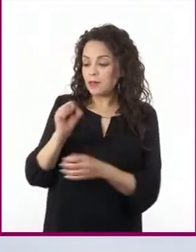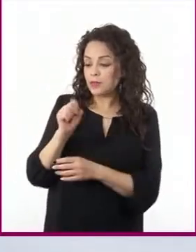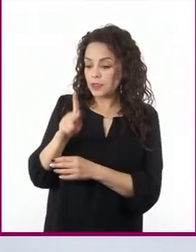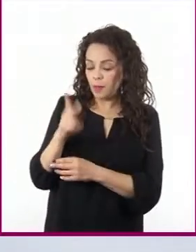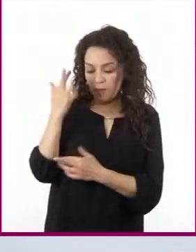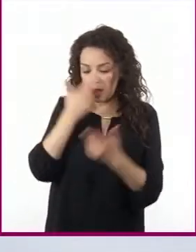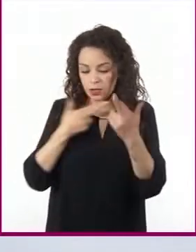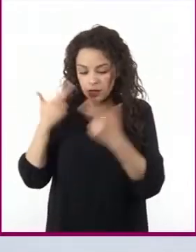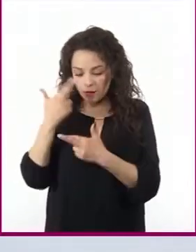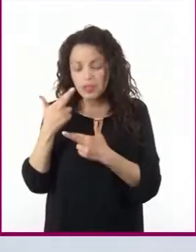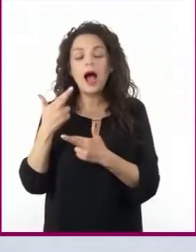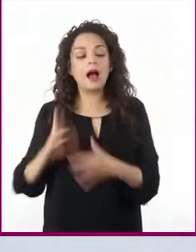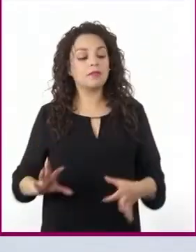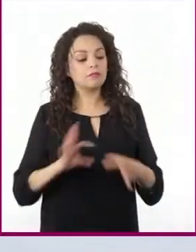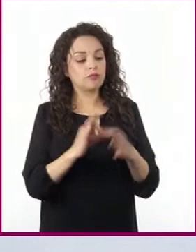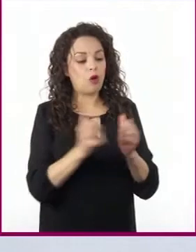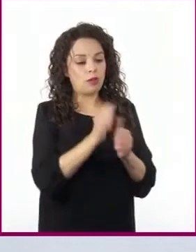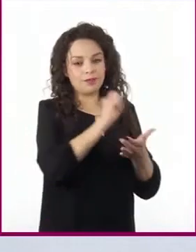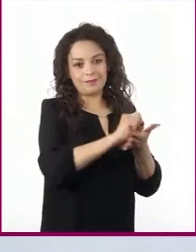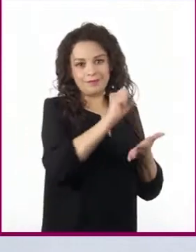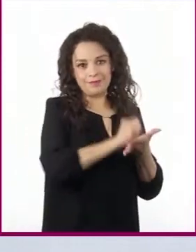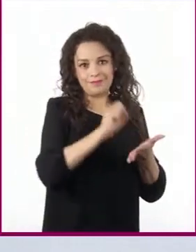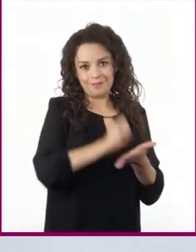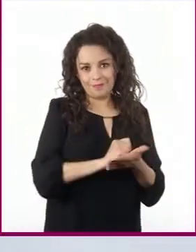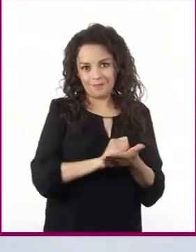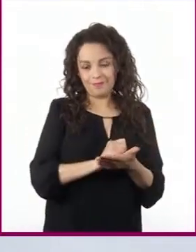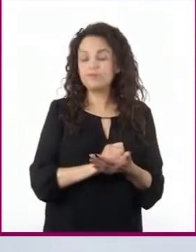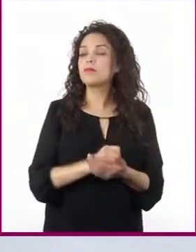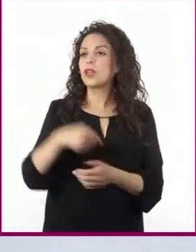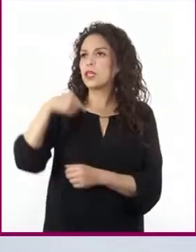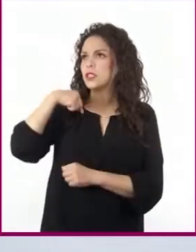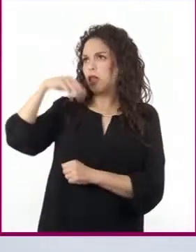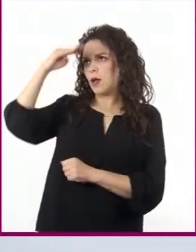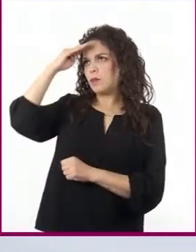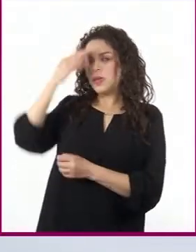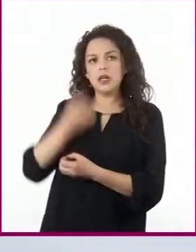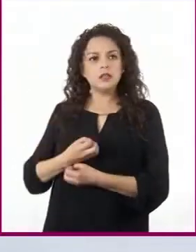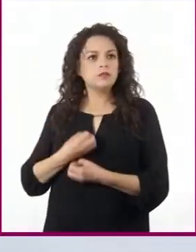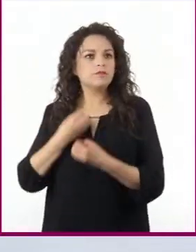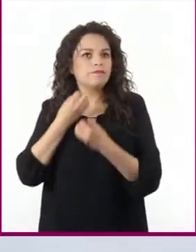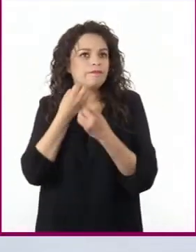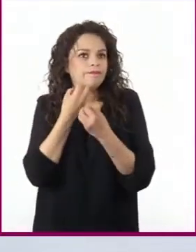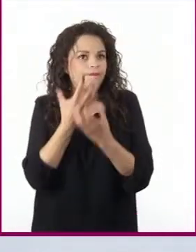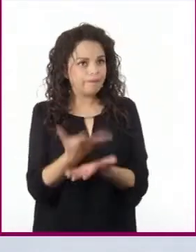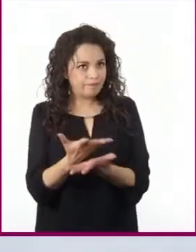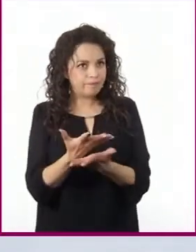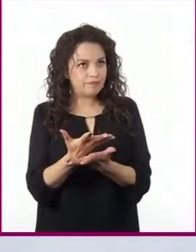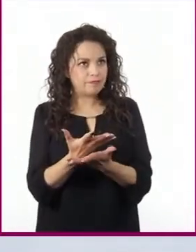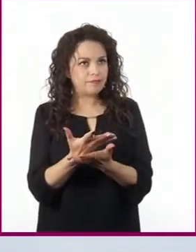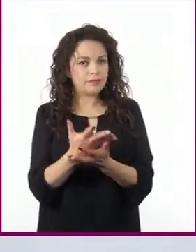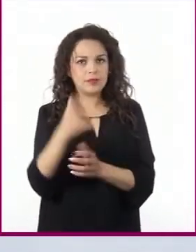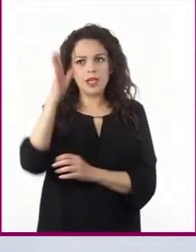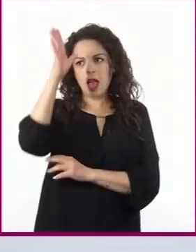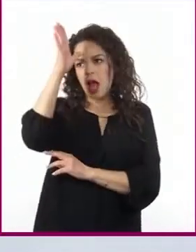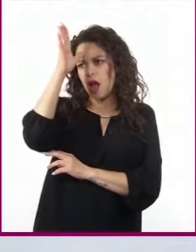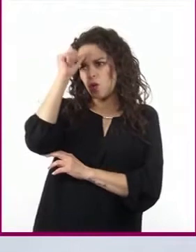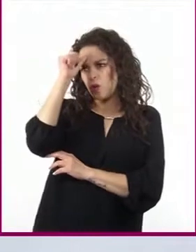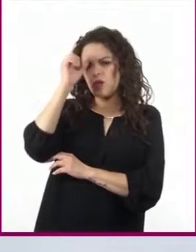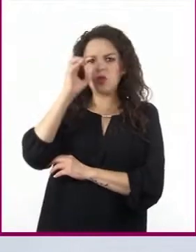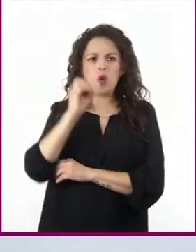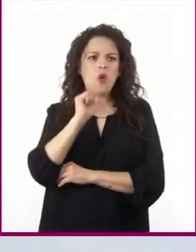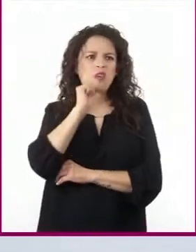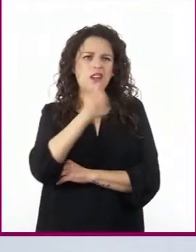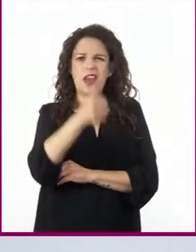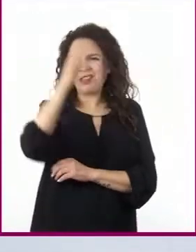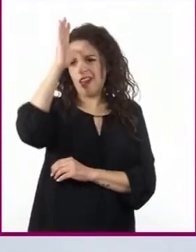sus apuntes. Para expresar lo que pensamos, externar acuerdos o desacuerdos de la